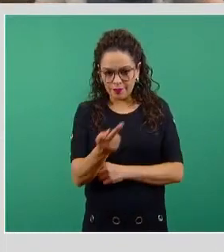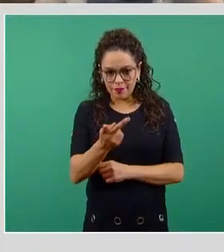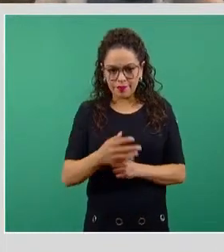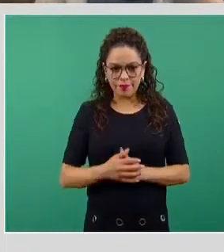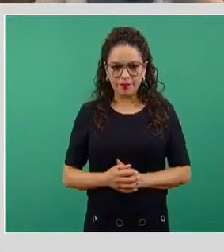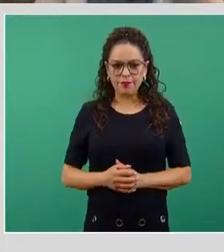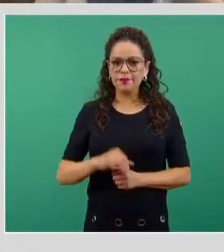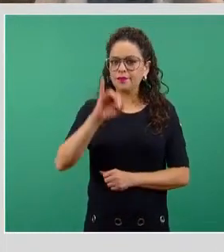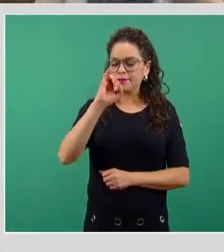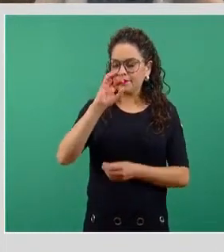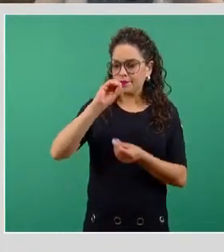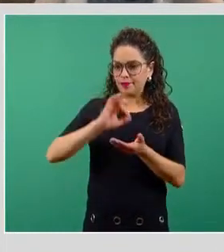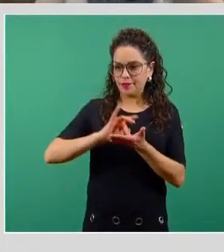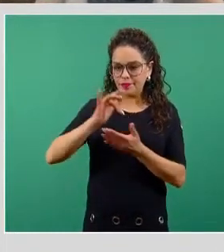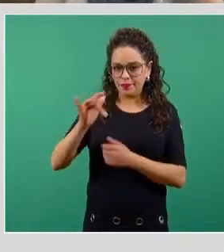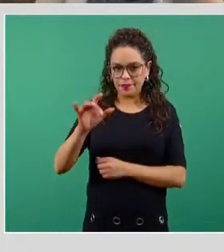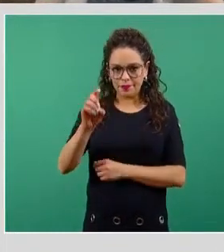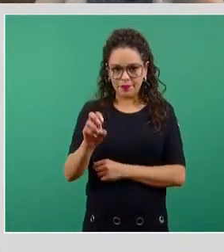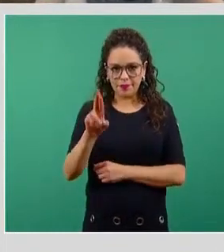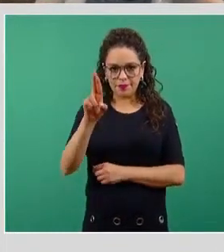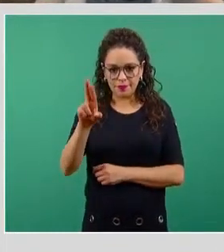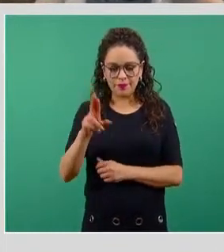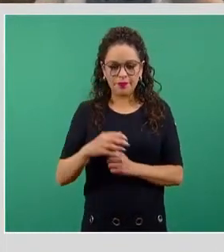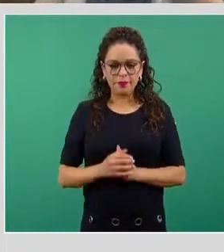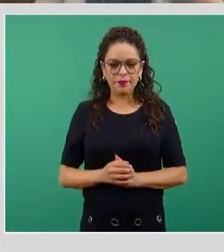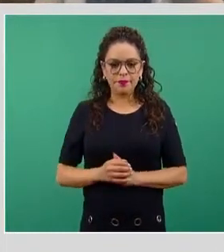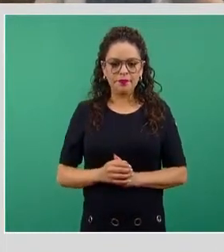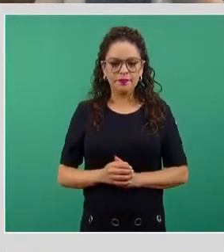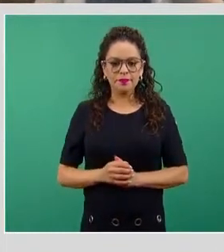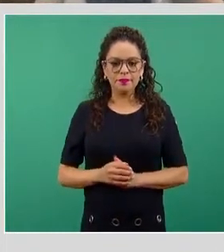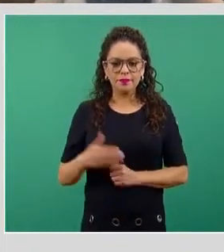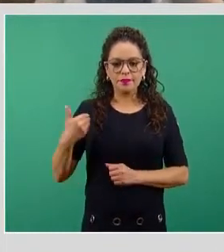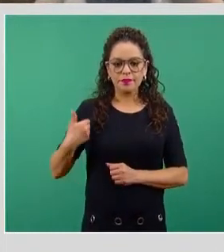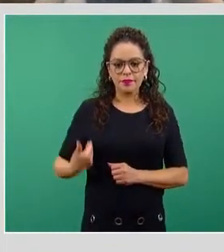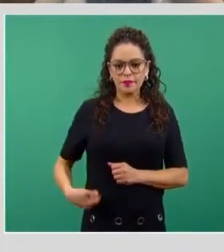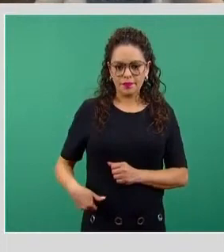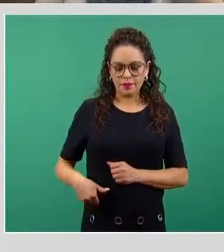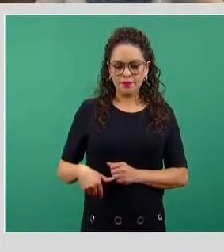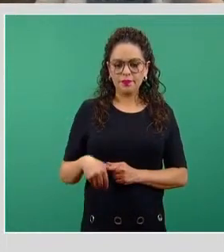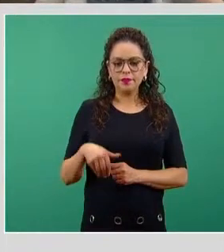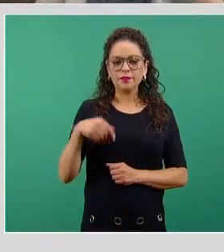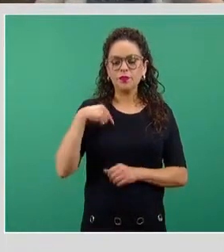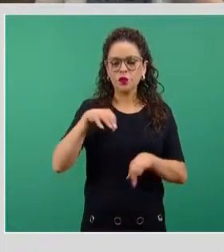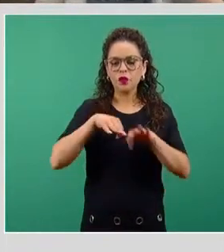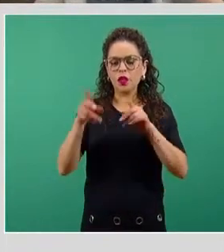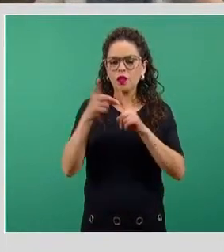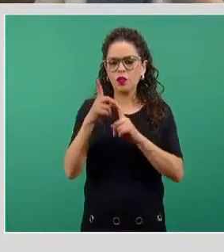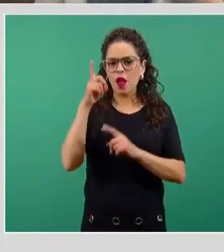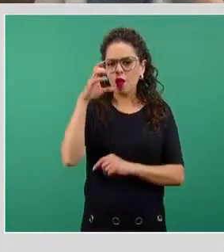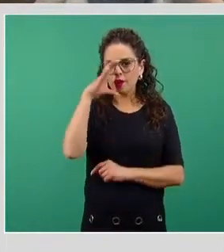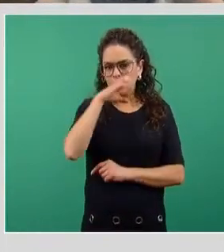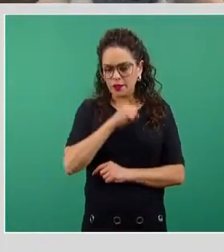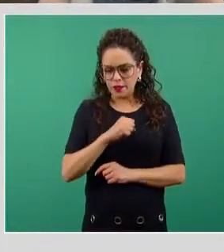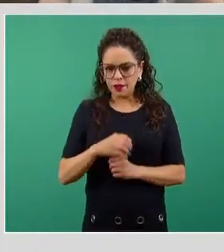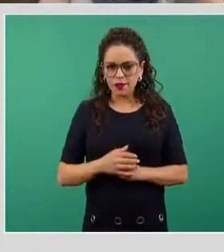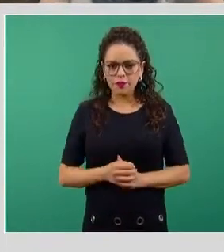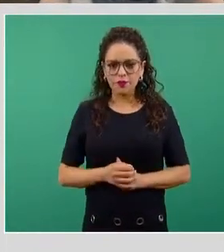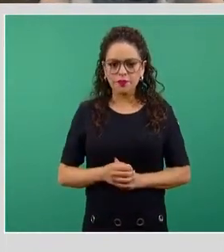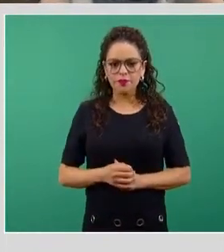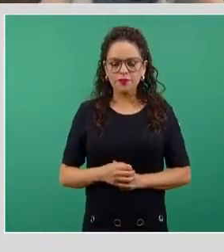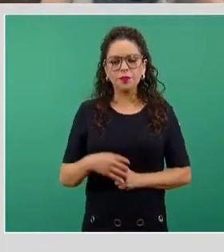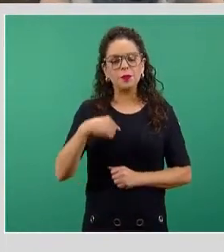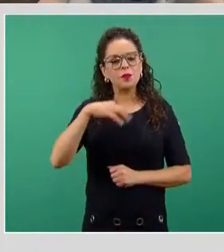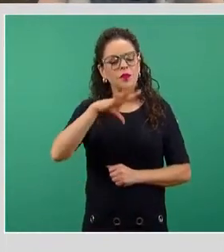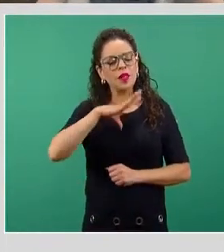muchas gracias, doctor Cristian Zaragoza, doctor Anomía, Mario Luis Ramos de Excedra en Aguascalientes. Me surgen